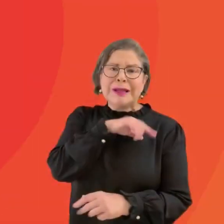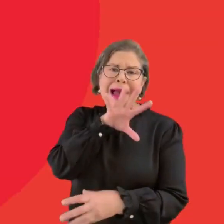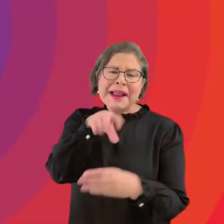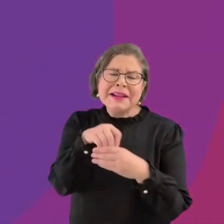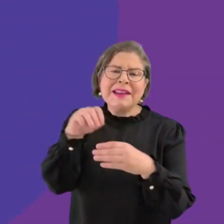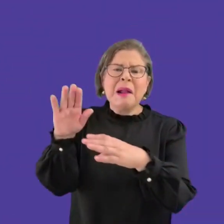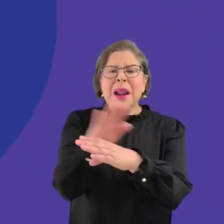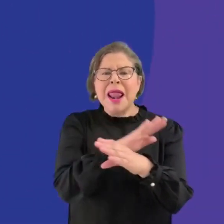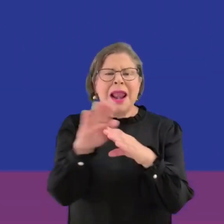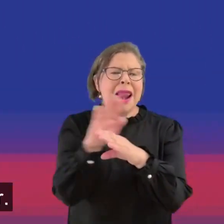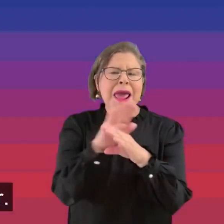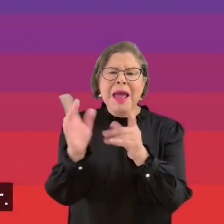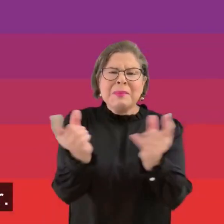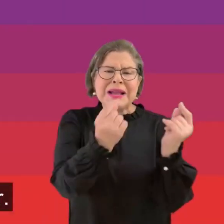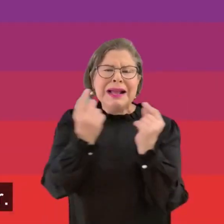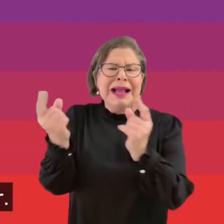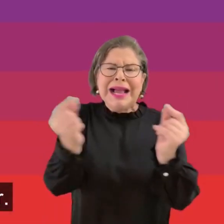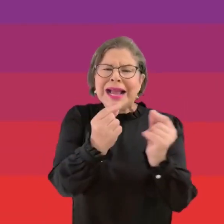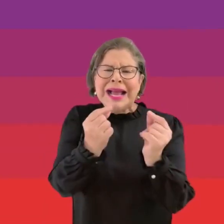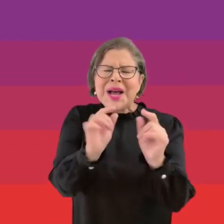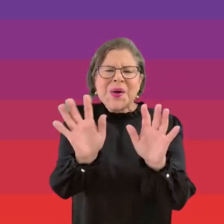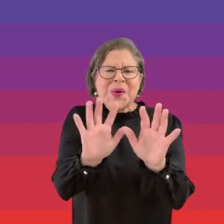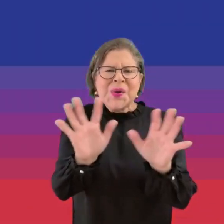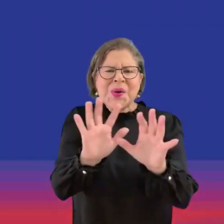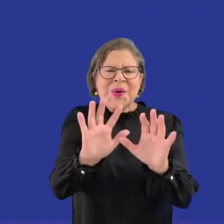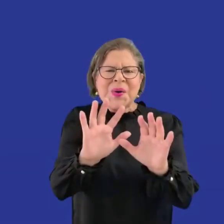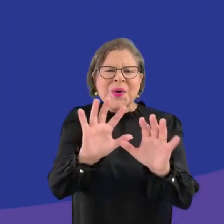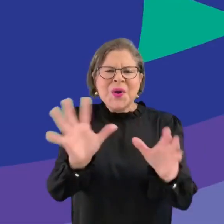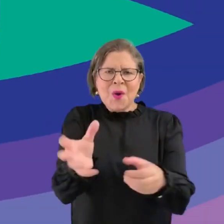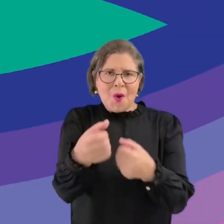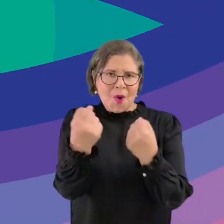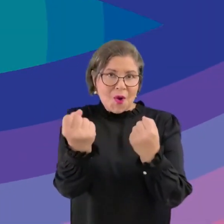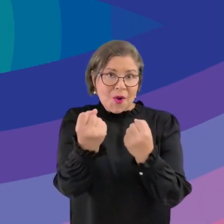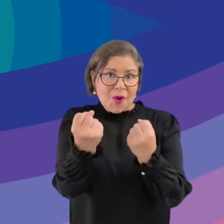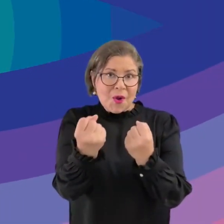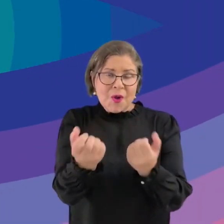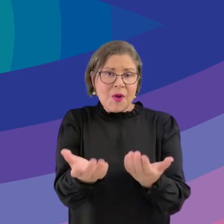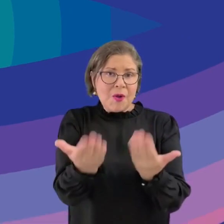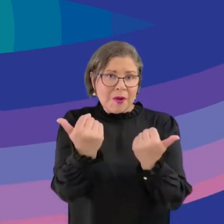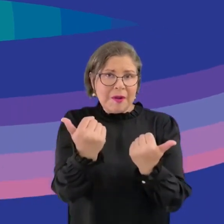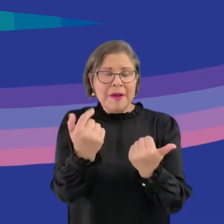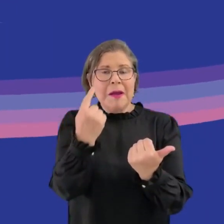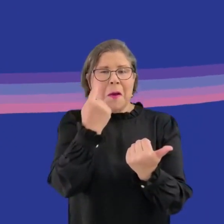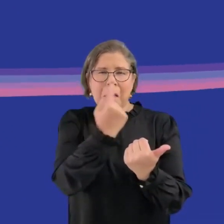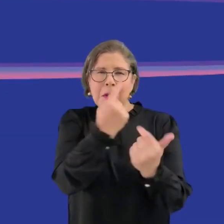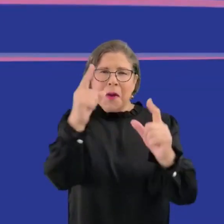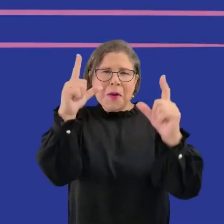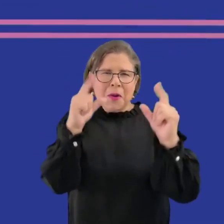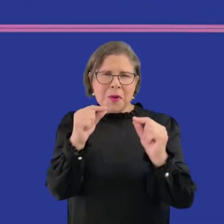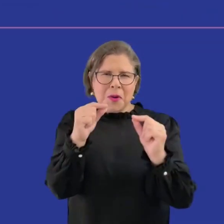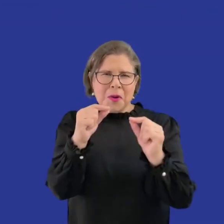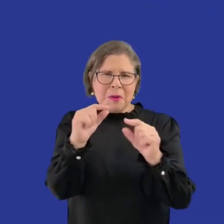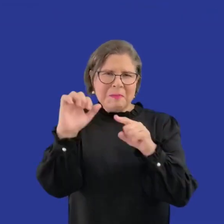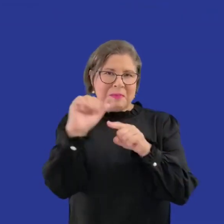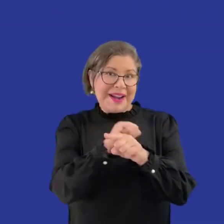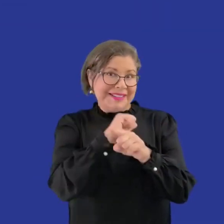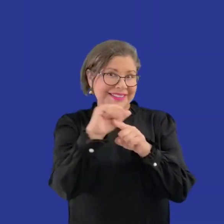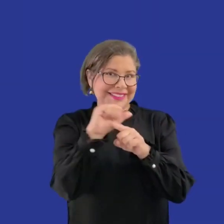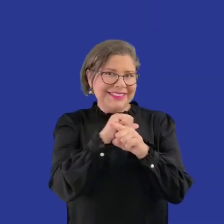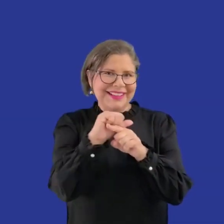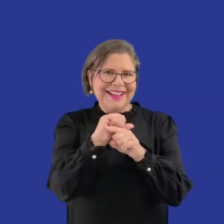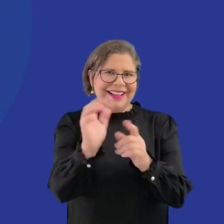vivimos tan deprisa que a veces olvidamos respirar como un momento cierra los ojos y respira conmigo